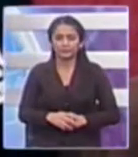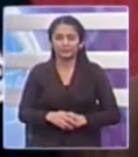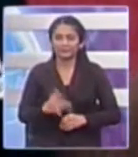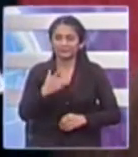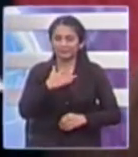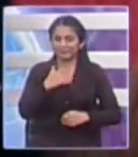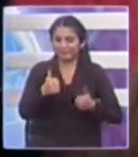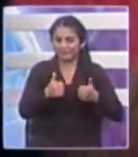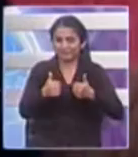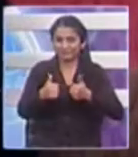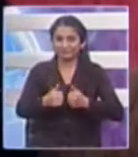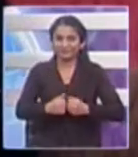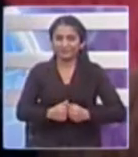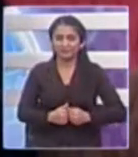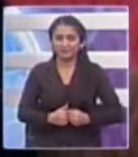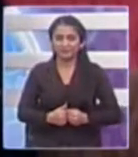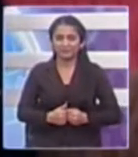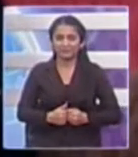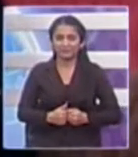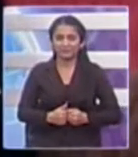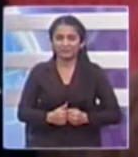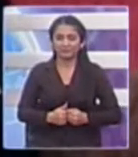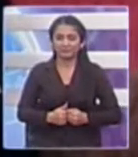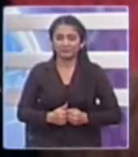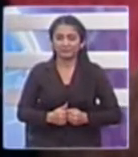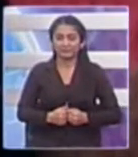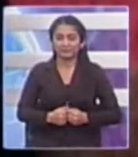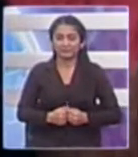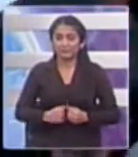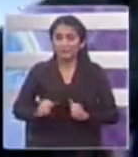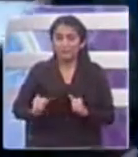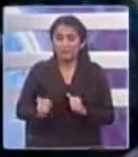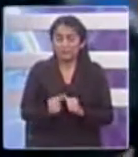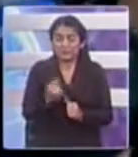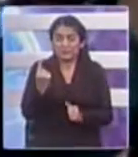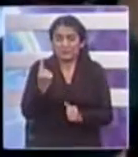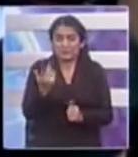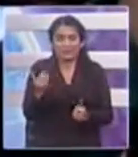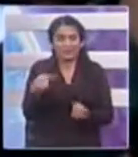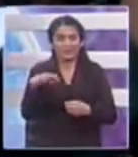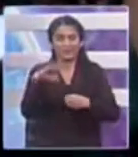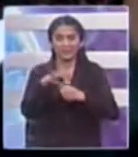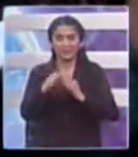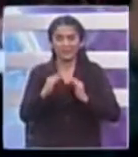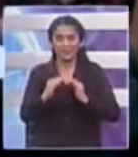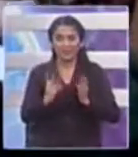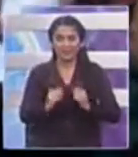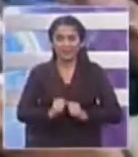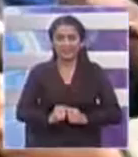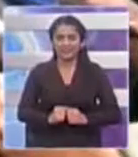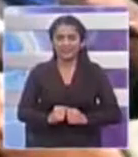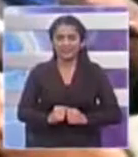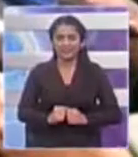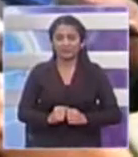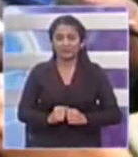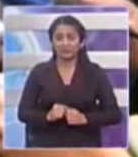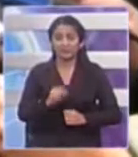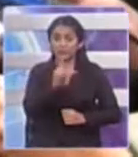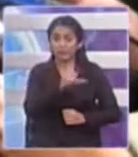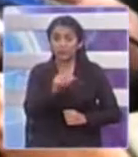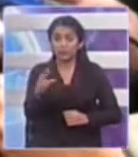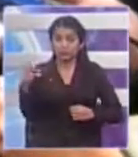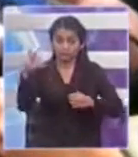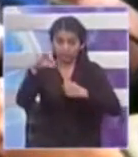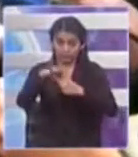Una cosa que primera vez se ve esto. El conteo de votos no será inmediato. Esos votos van a